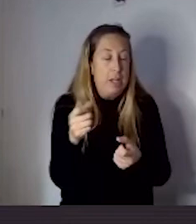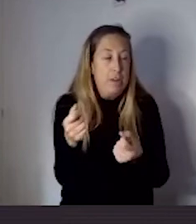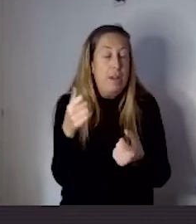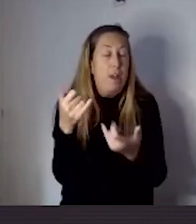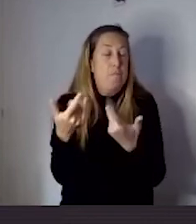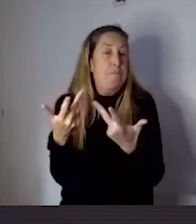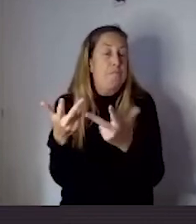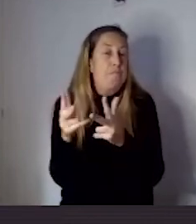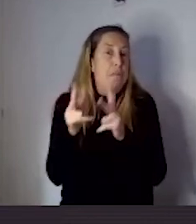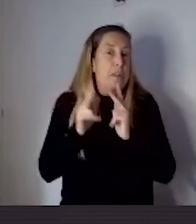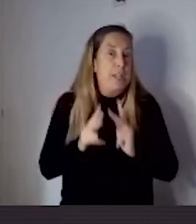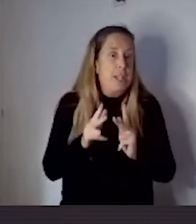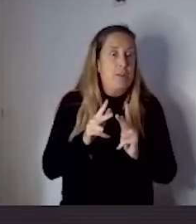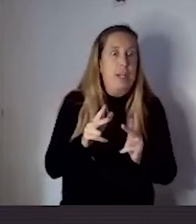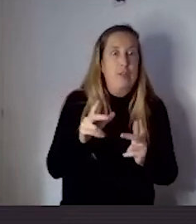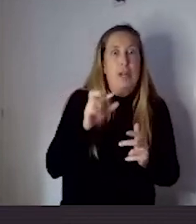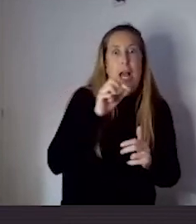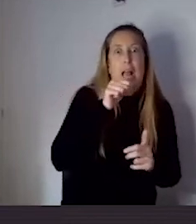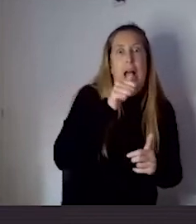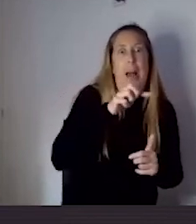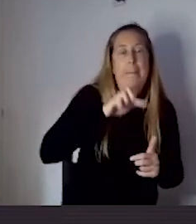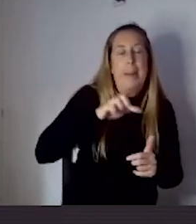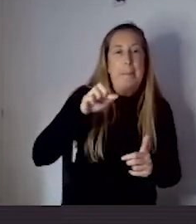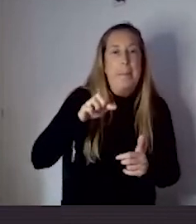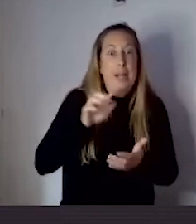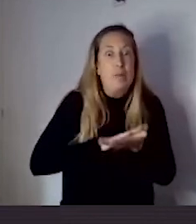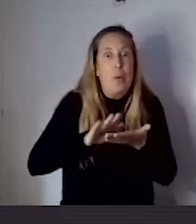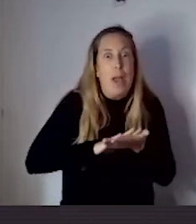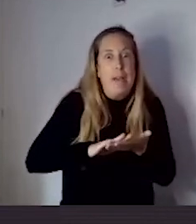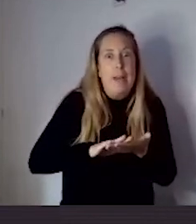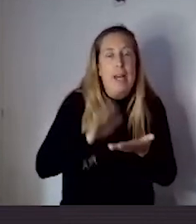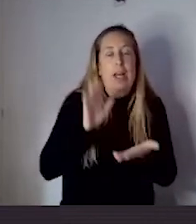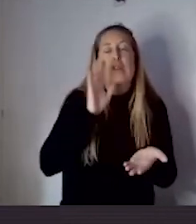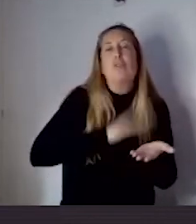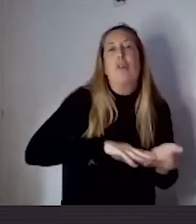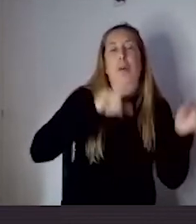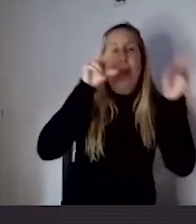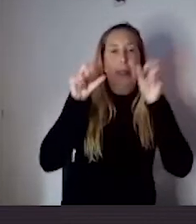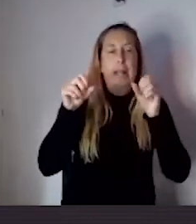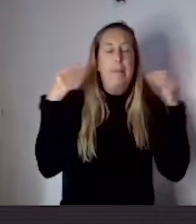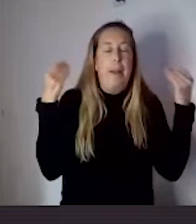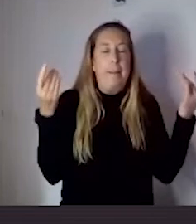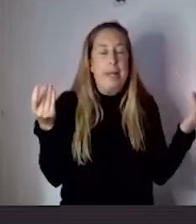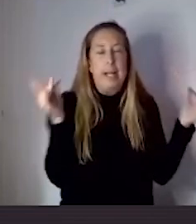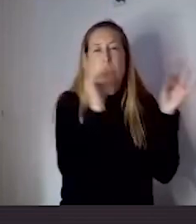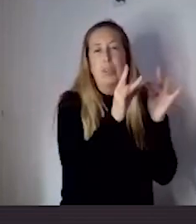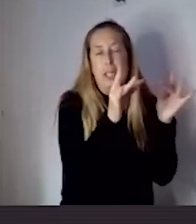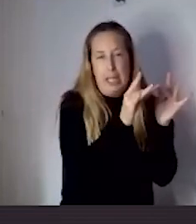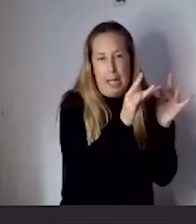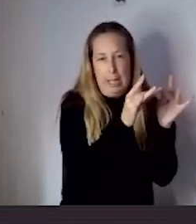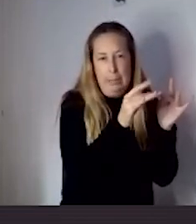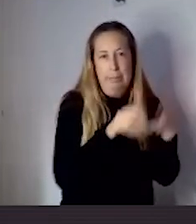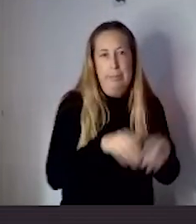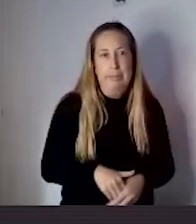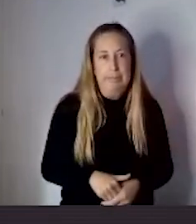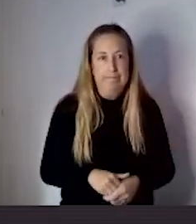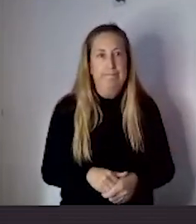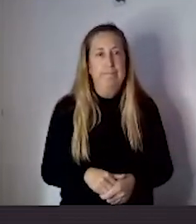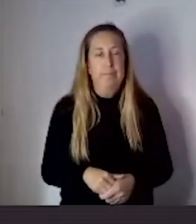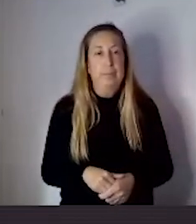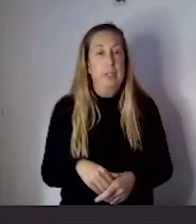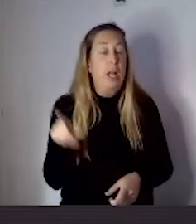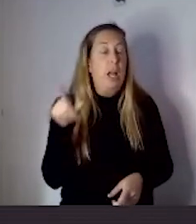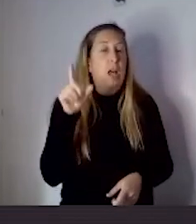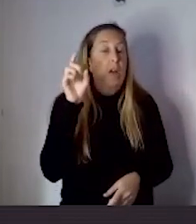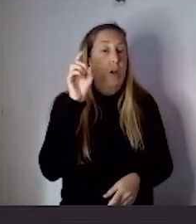meditación porque no solamente estamos usando estas tecnologías digitales no solamente estamos añadiendo